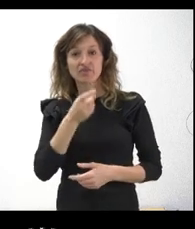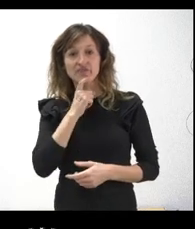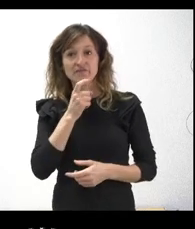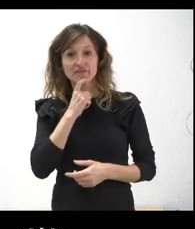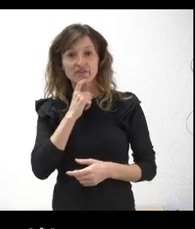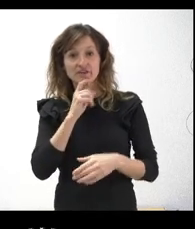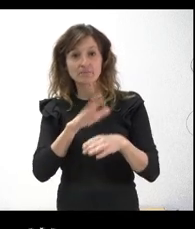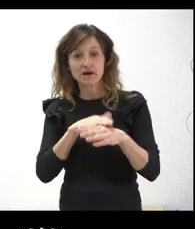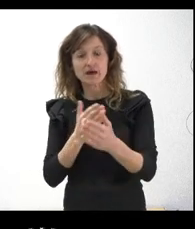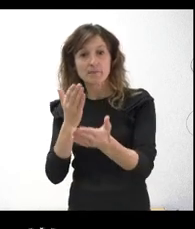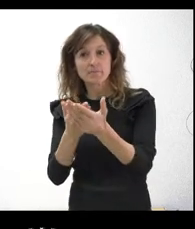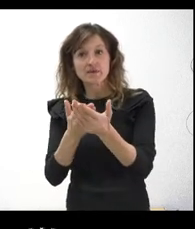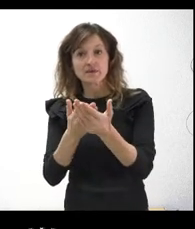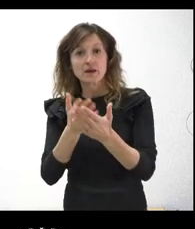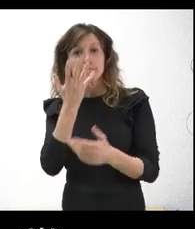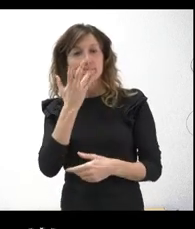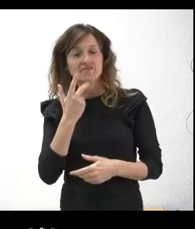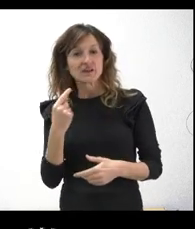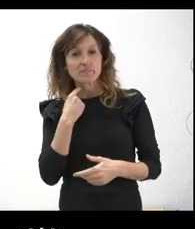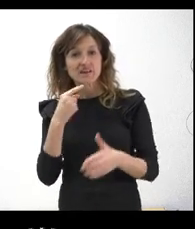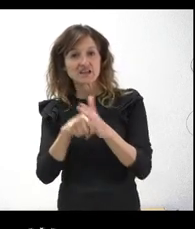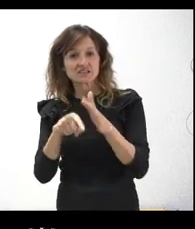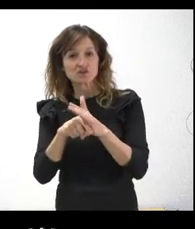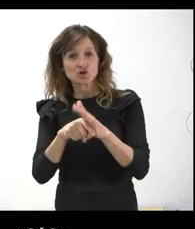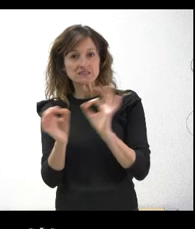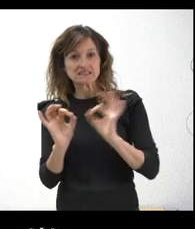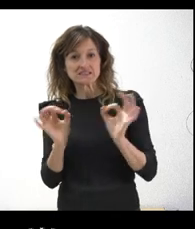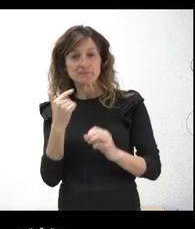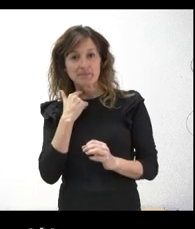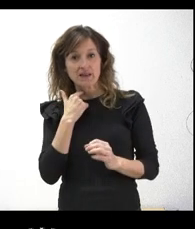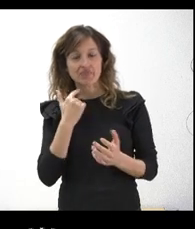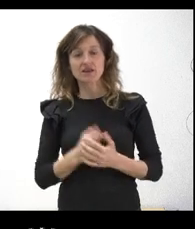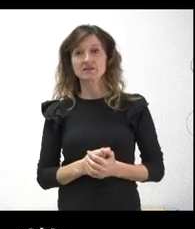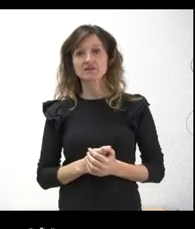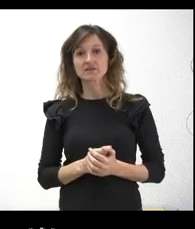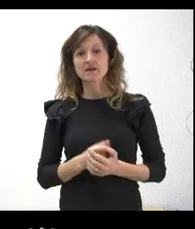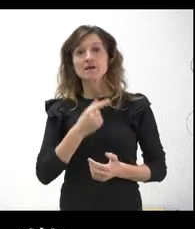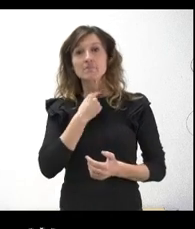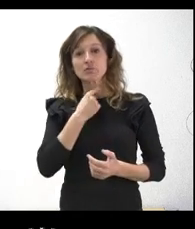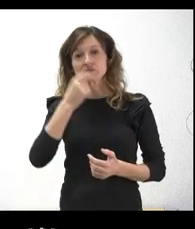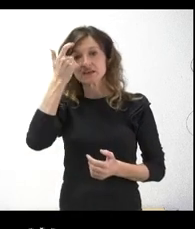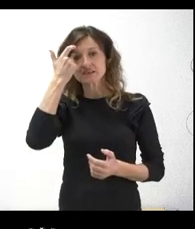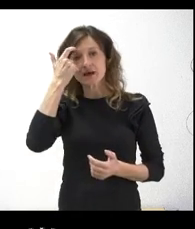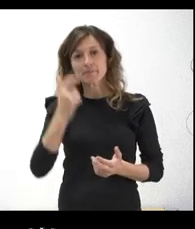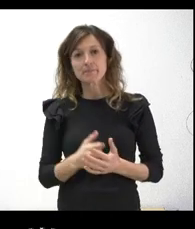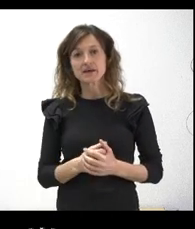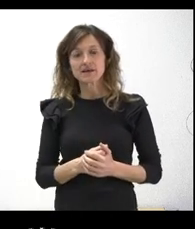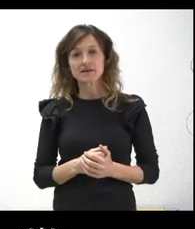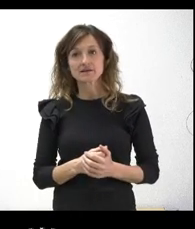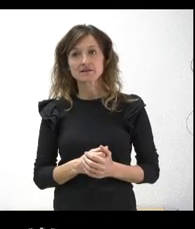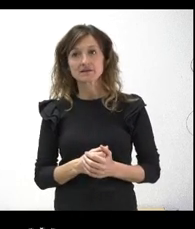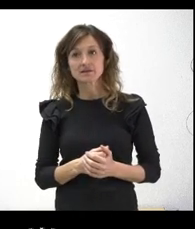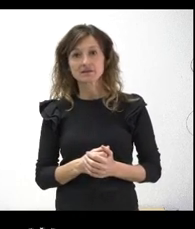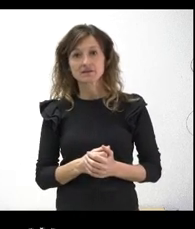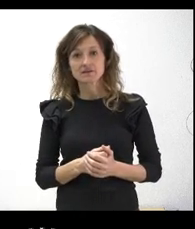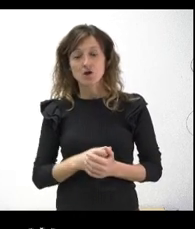para solicitarlos pues directamente no se gestionan no se tramitan y se pierden y luego Me gustaría saber cómo es posible que